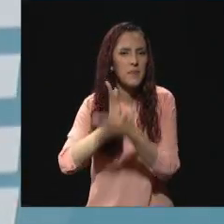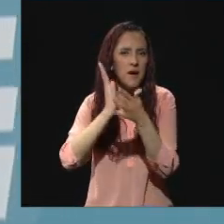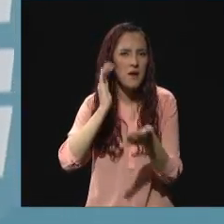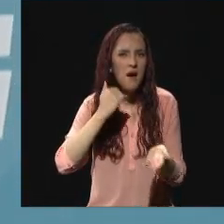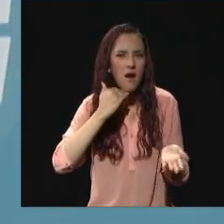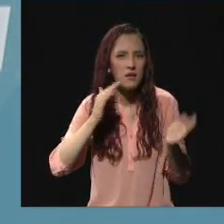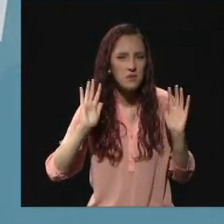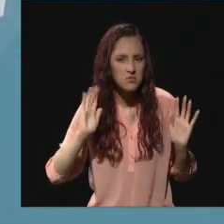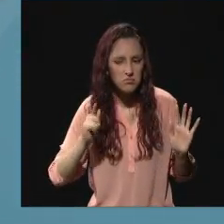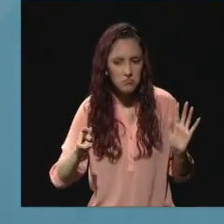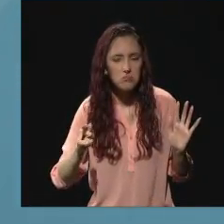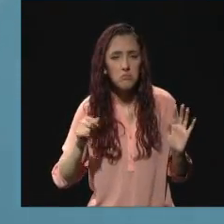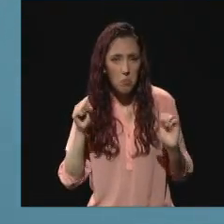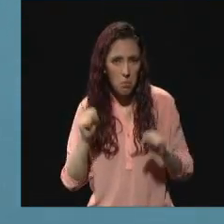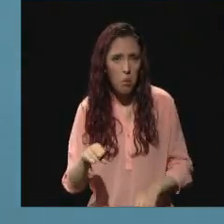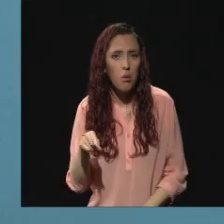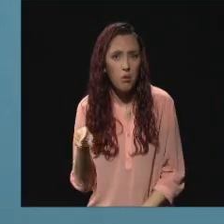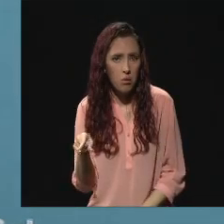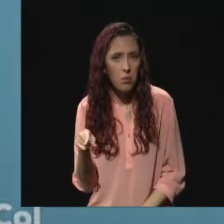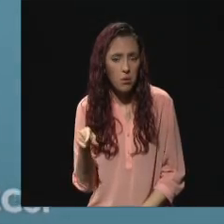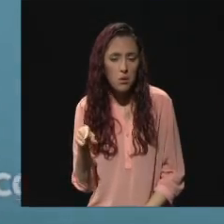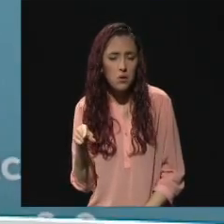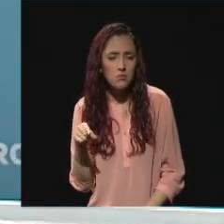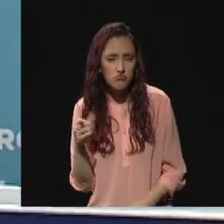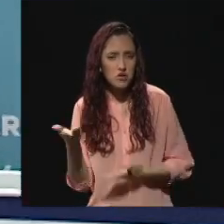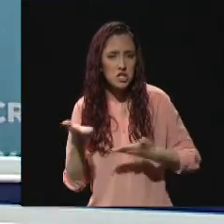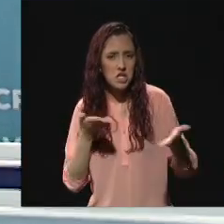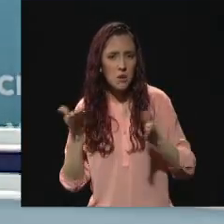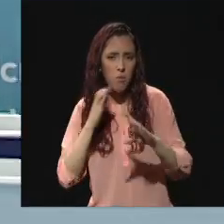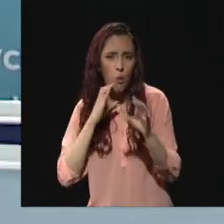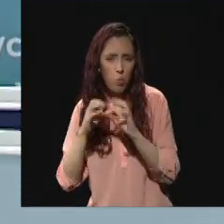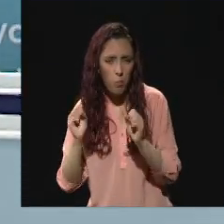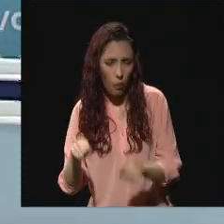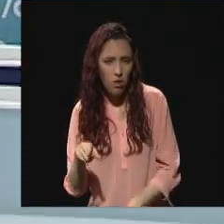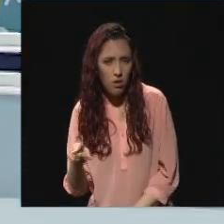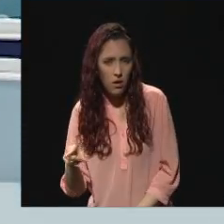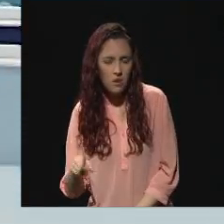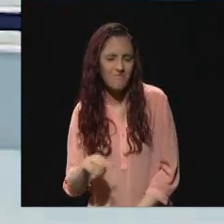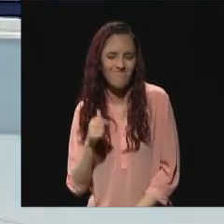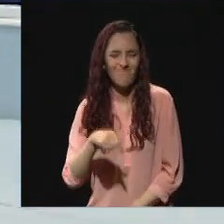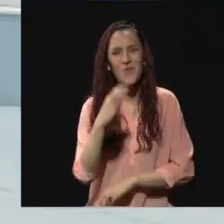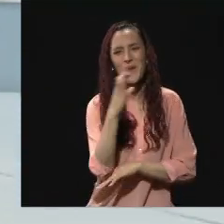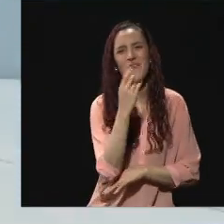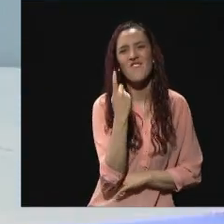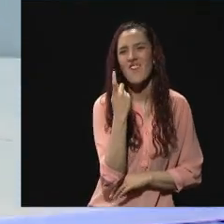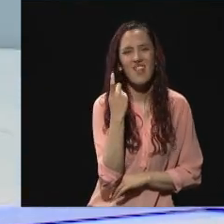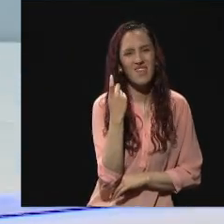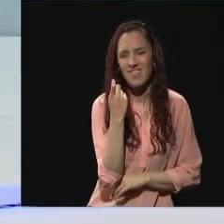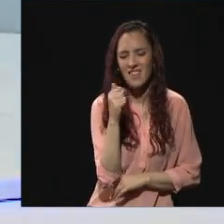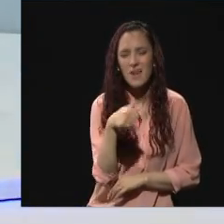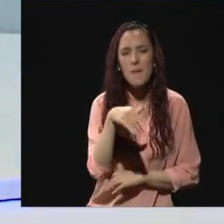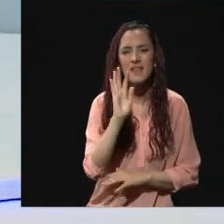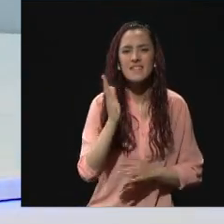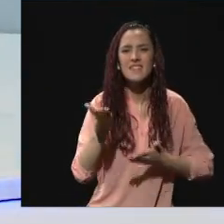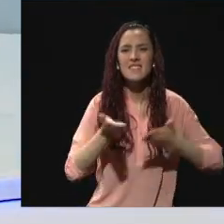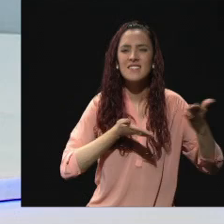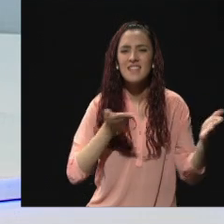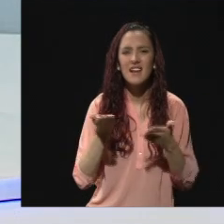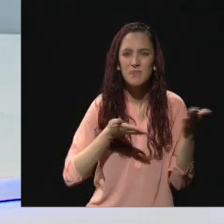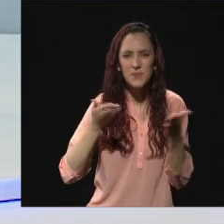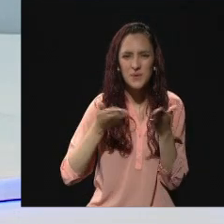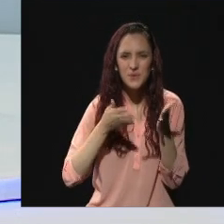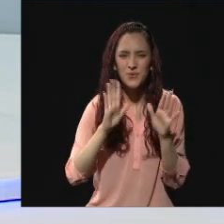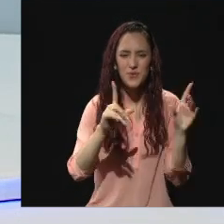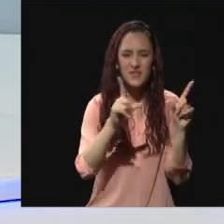llegar a ser servicio de comunicaciones pero es en colombia aún no existe sólo existe el viso de telecomunicaciones entonces